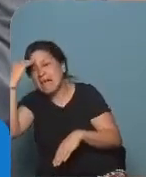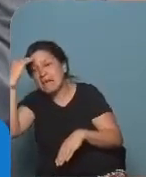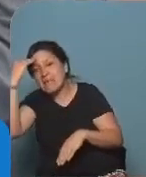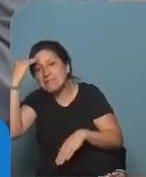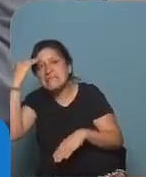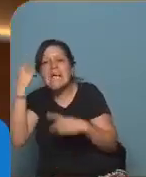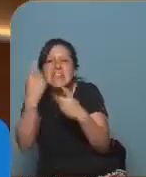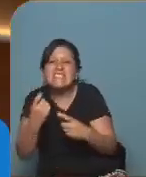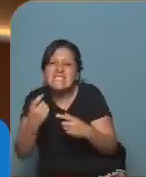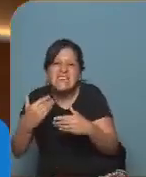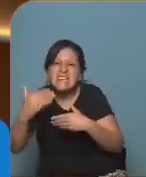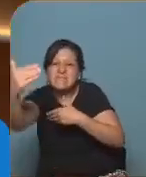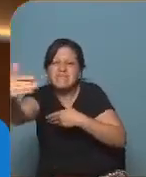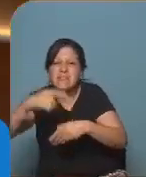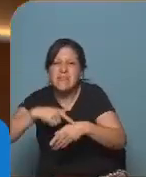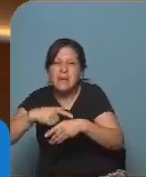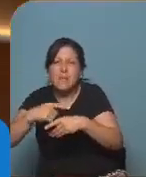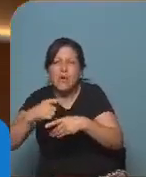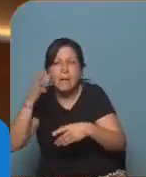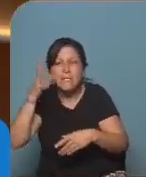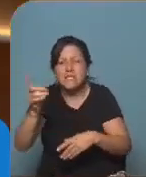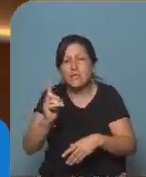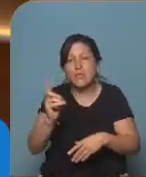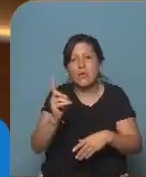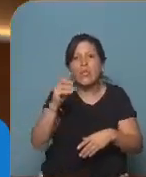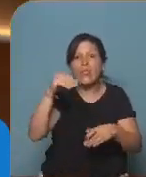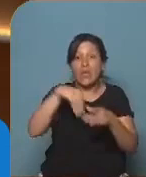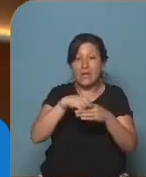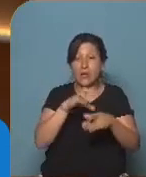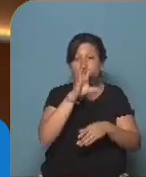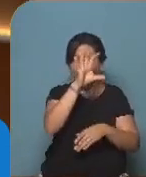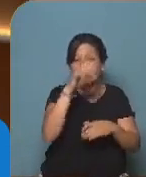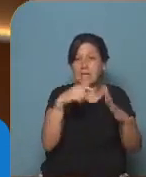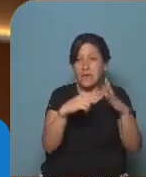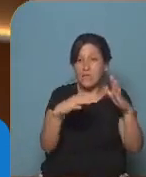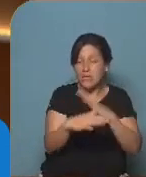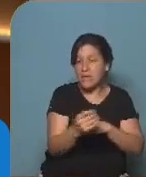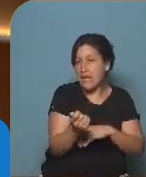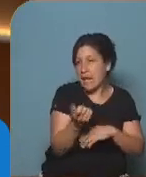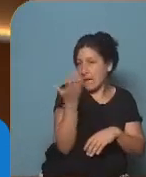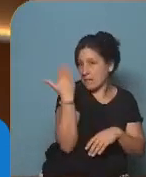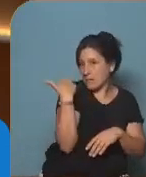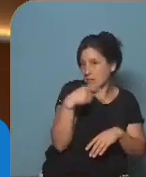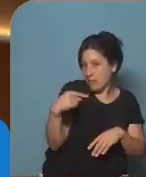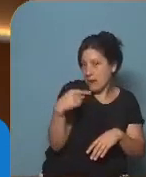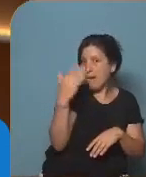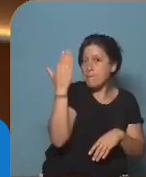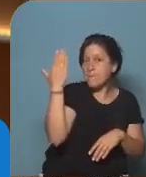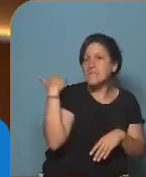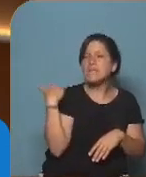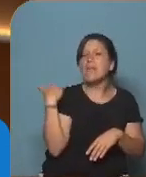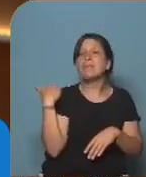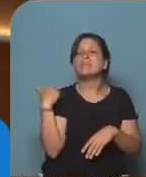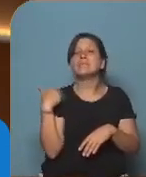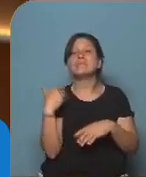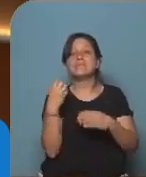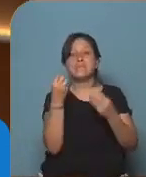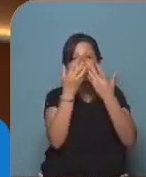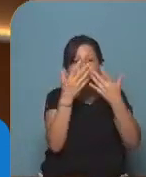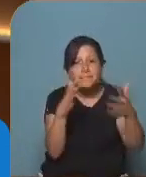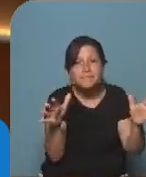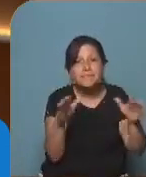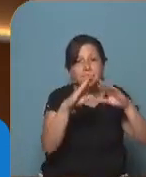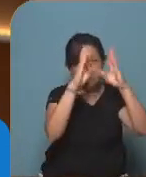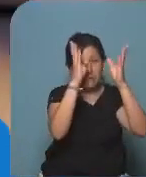plazo este proyecto? Bueno, en la provincia de Buenos Aires hace poco se inauguró, la semana pasada, un complejo penitenciario